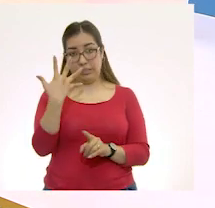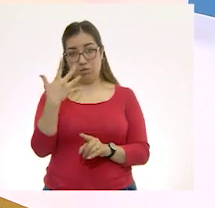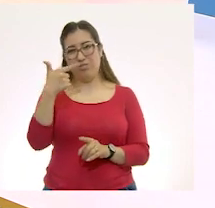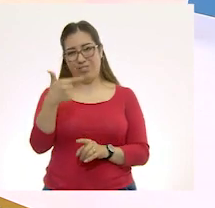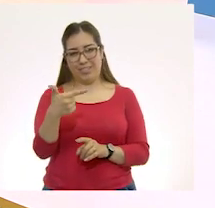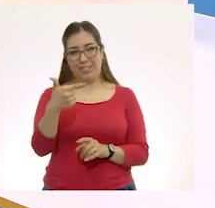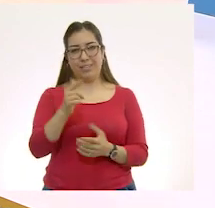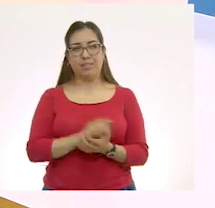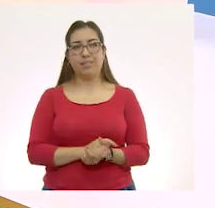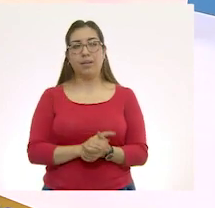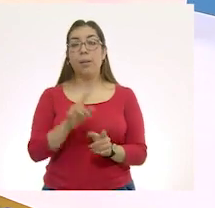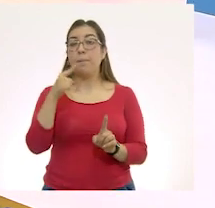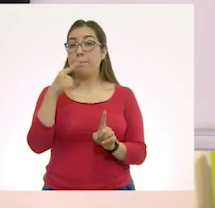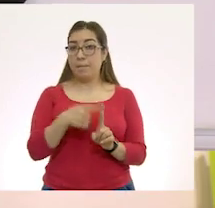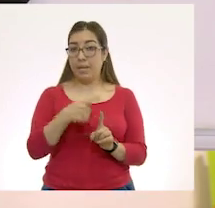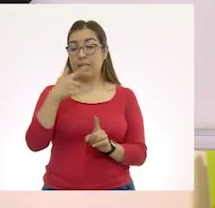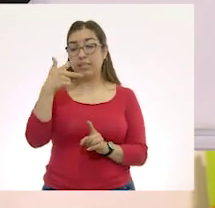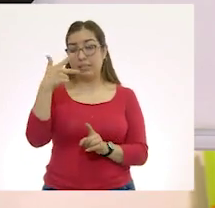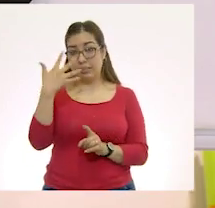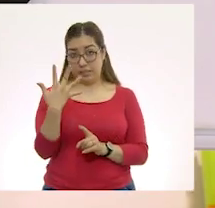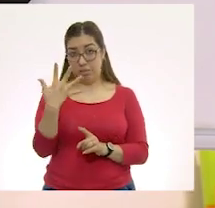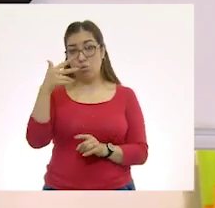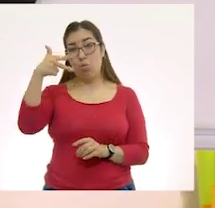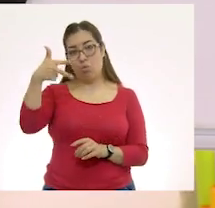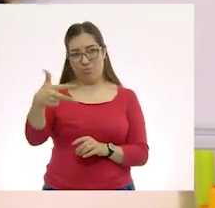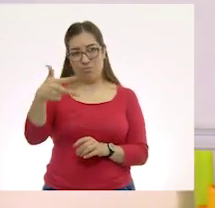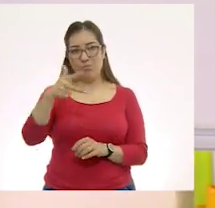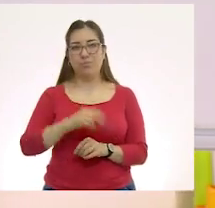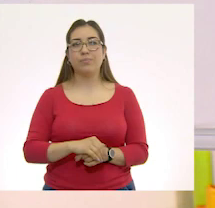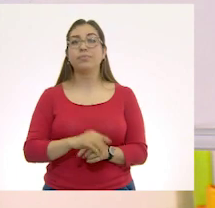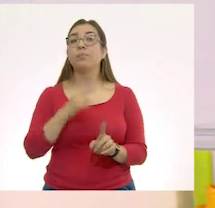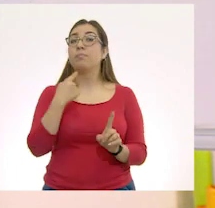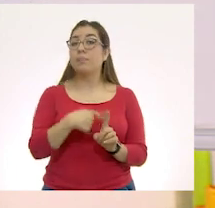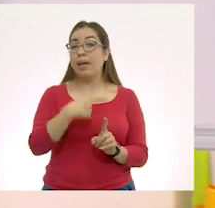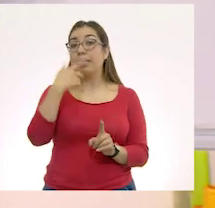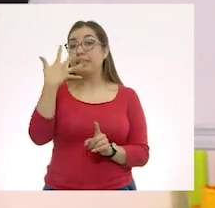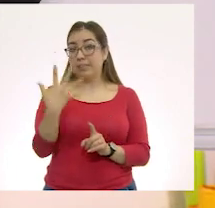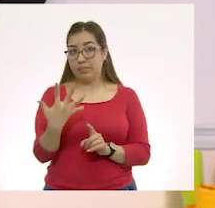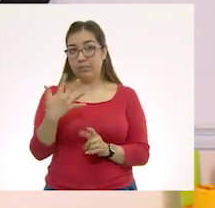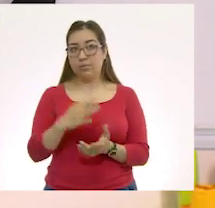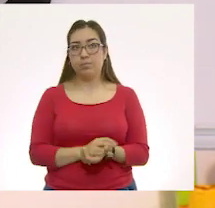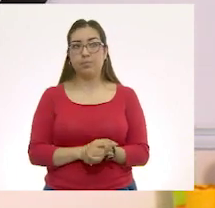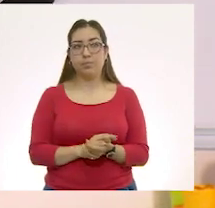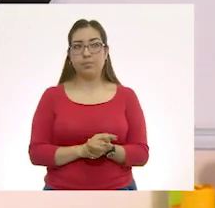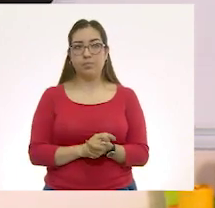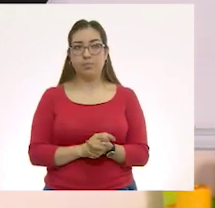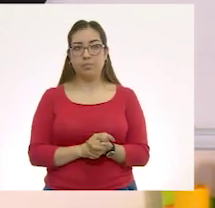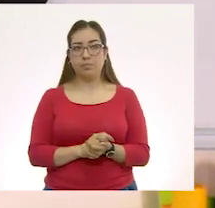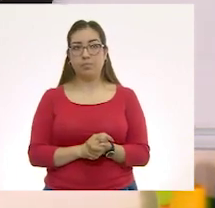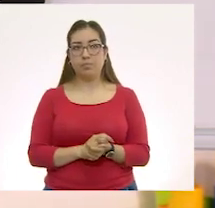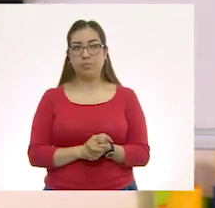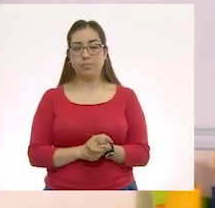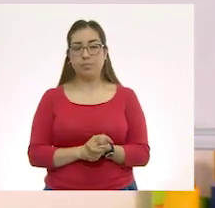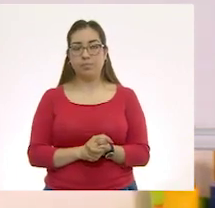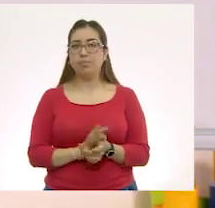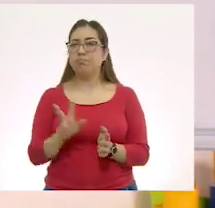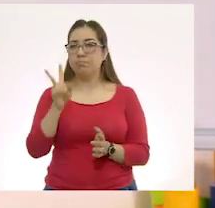55 56 + 5 ya son los días